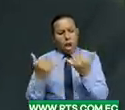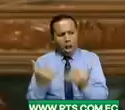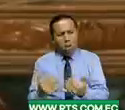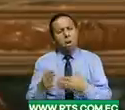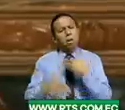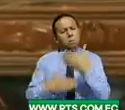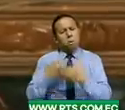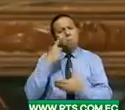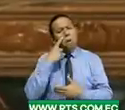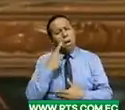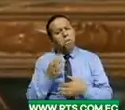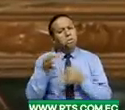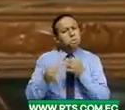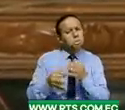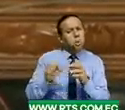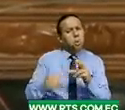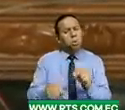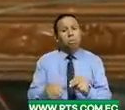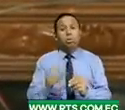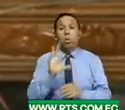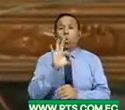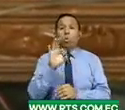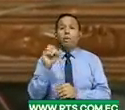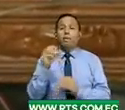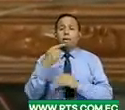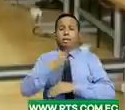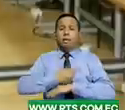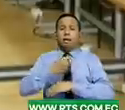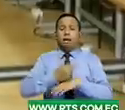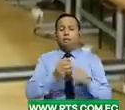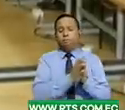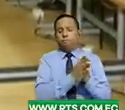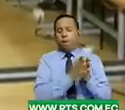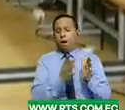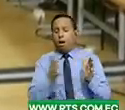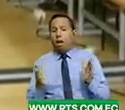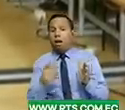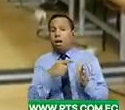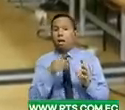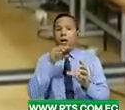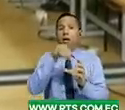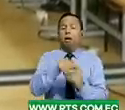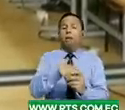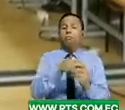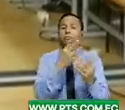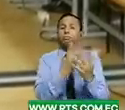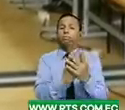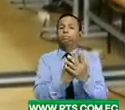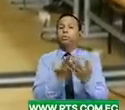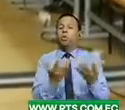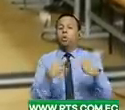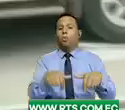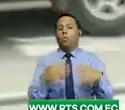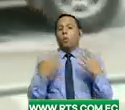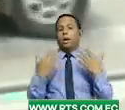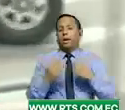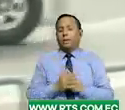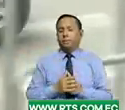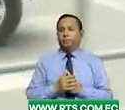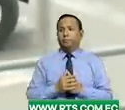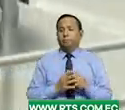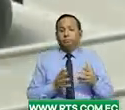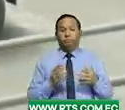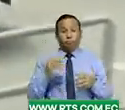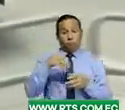delante. Son 90 días de la instrucción fiscal que Vera deberá permanecer bajo la sombra en la cárcel 8 de Guayaquil, a donde